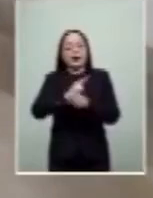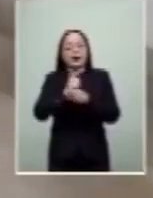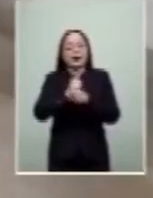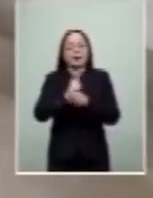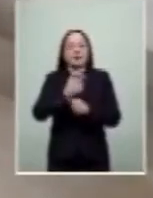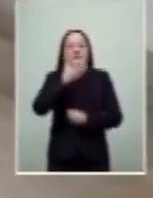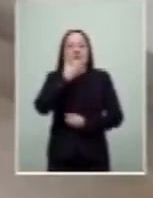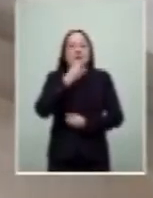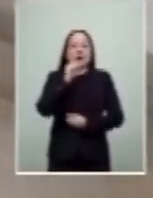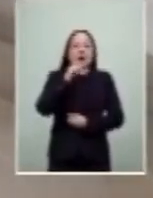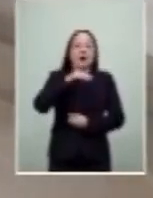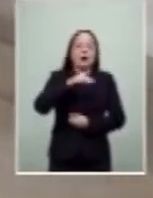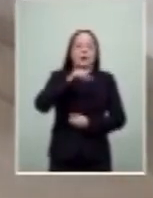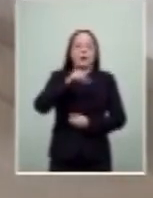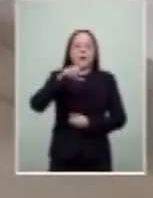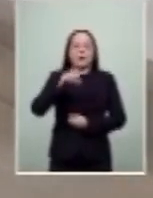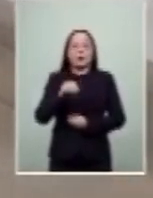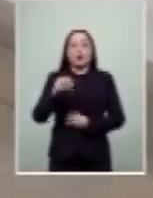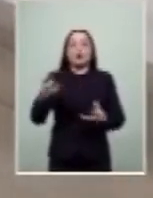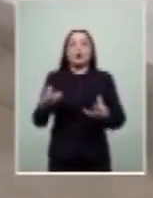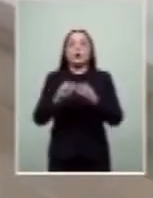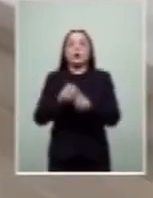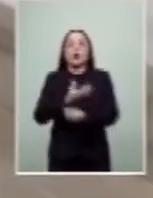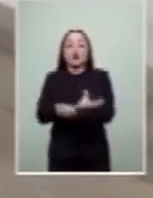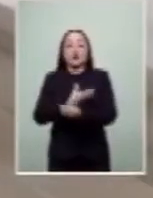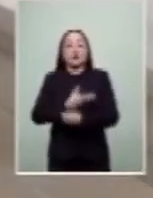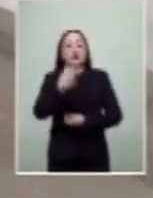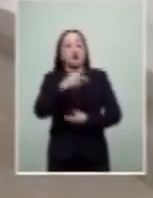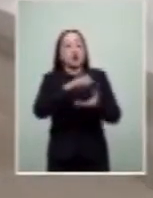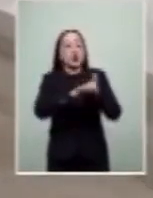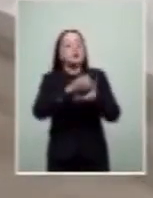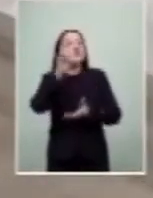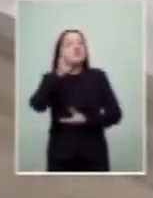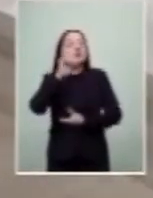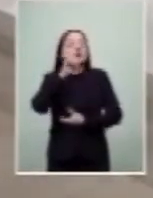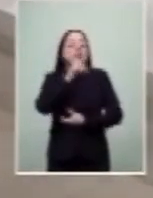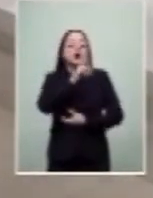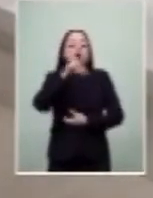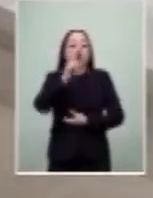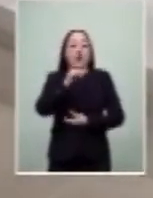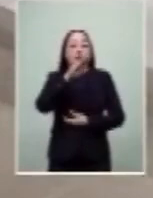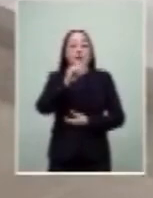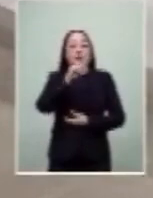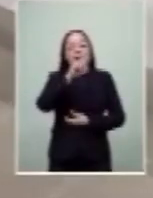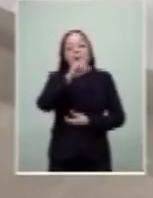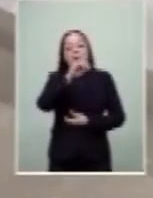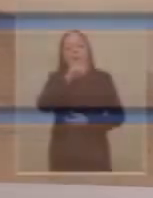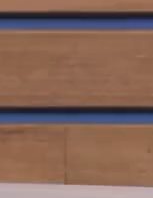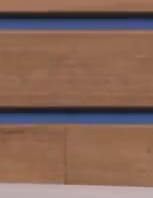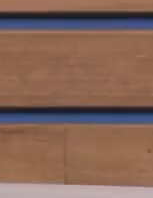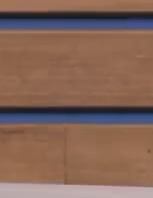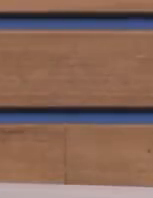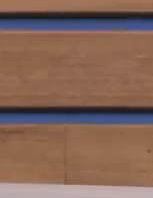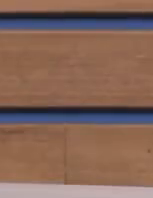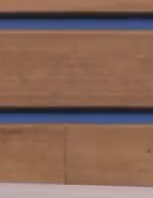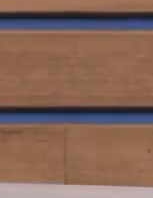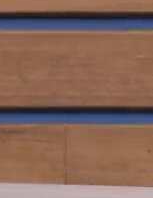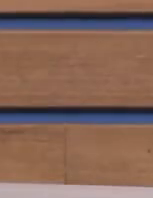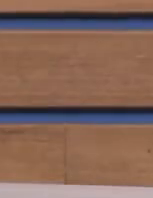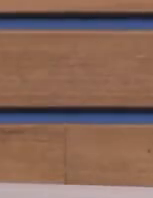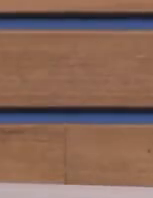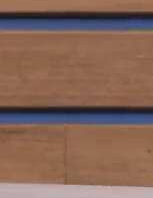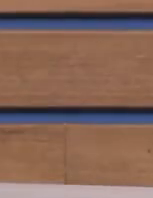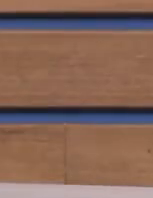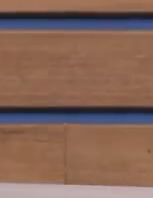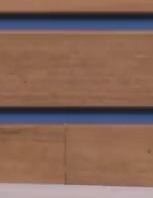que se había eliminado la corrupción en el Poder Judicial. En el Poder Judicial de la Federación se ha eliminado